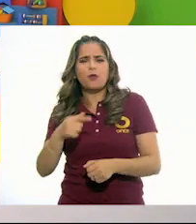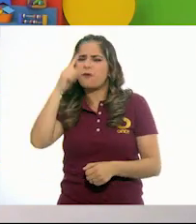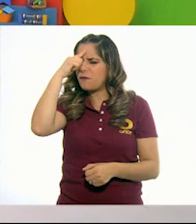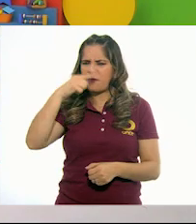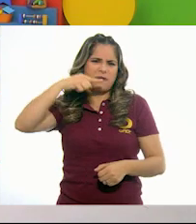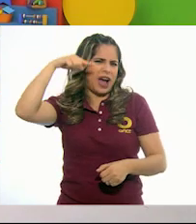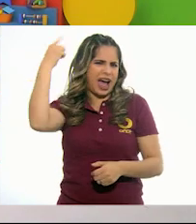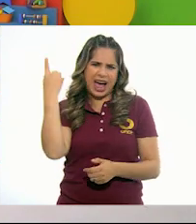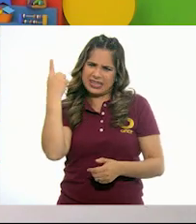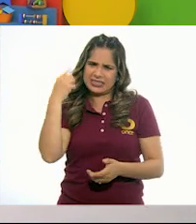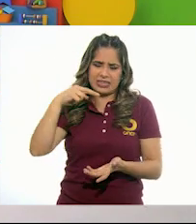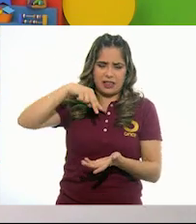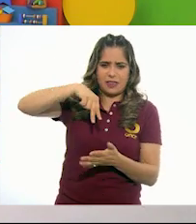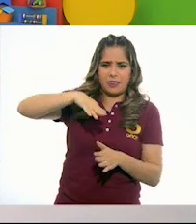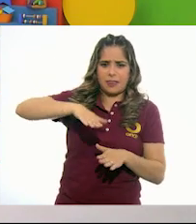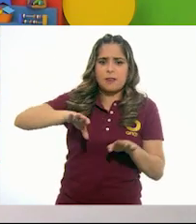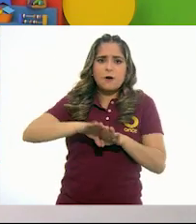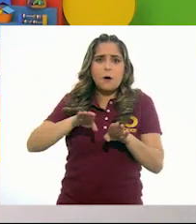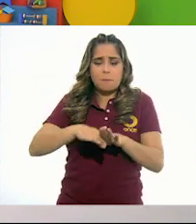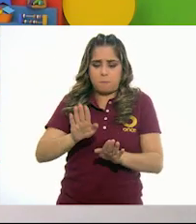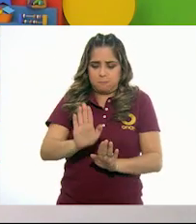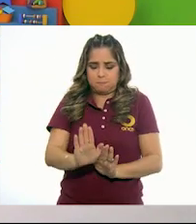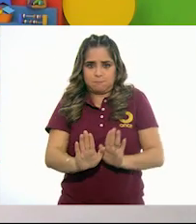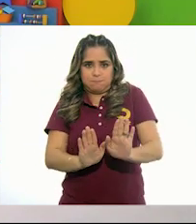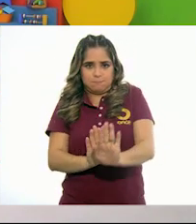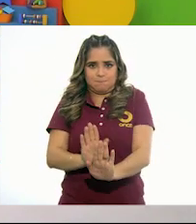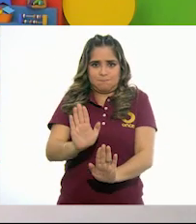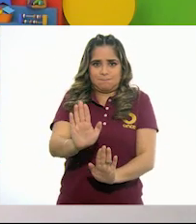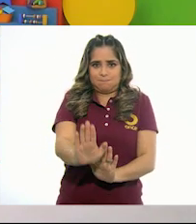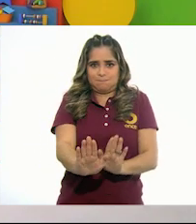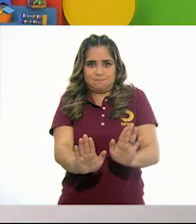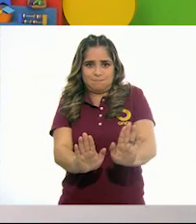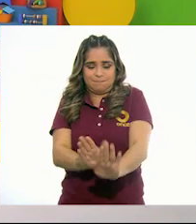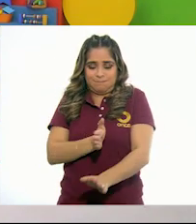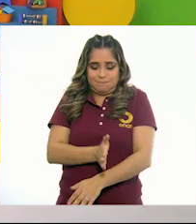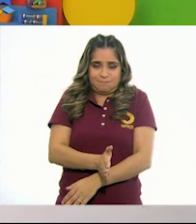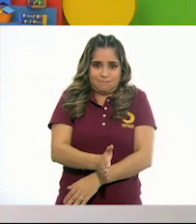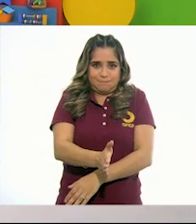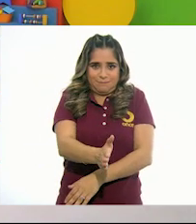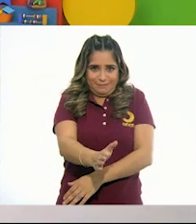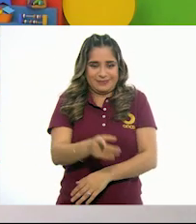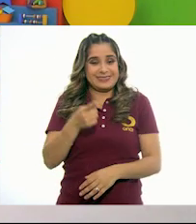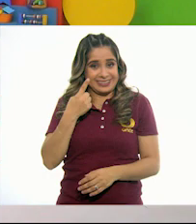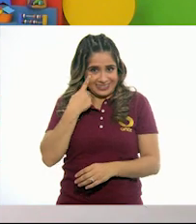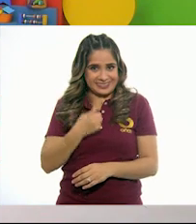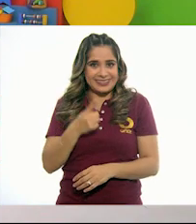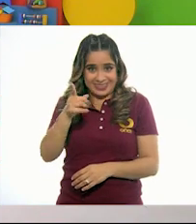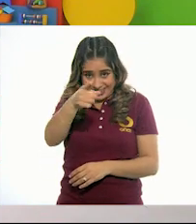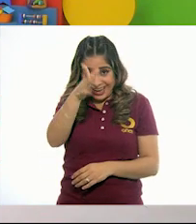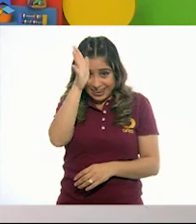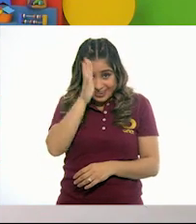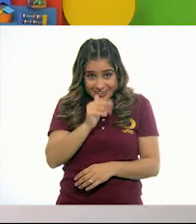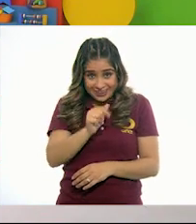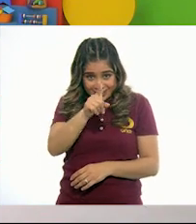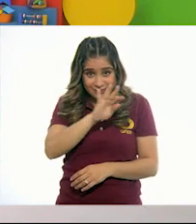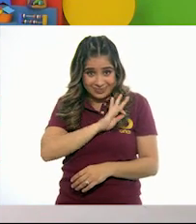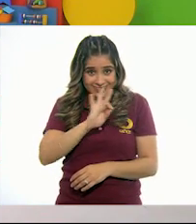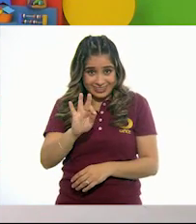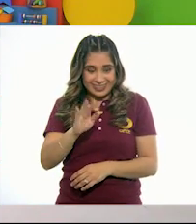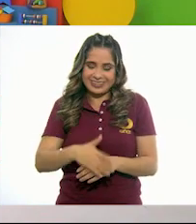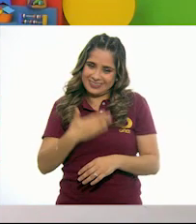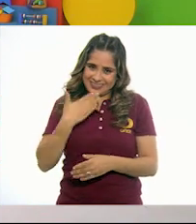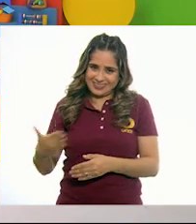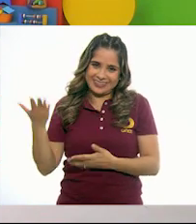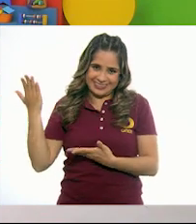fácil. Vamos a elevar las puntas de nuestros pies y caminar sobre los talones, ¿de acuerdo? ¡Ah!